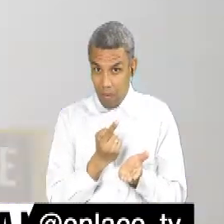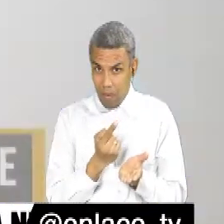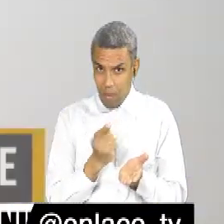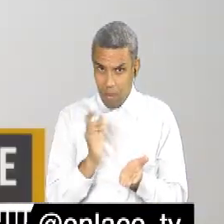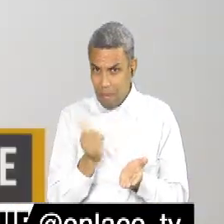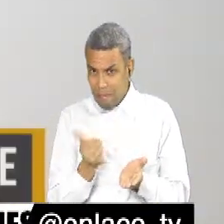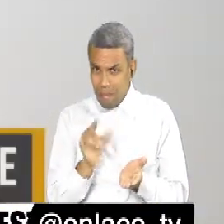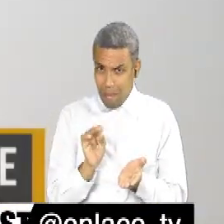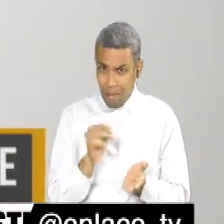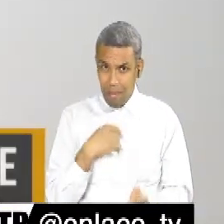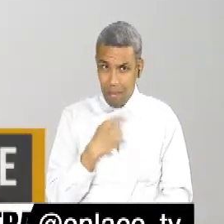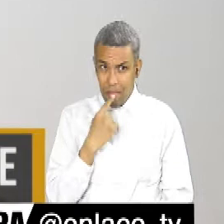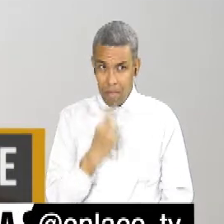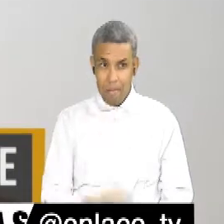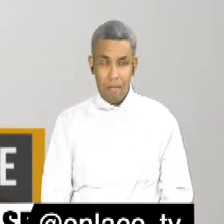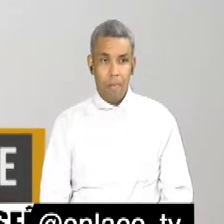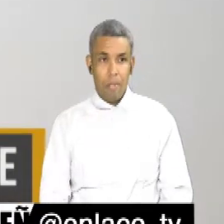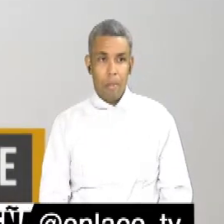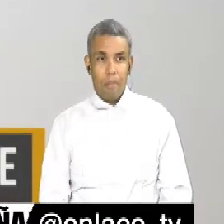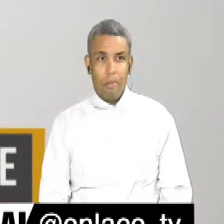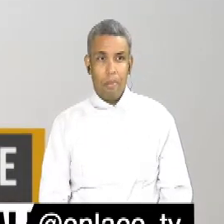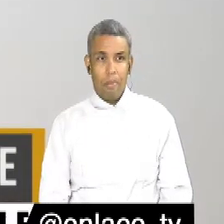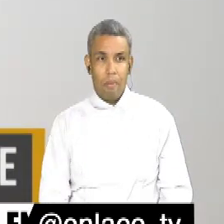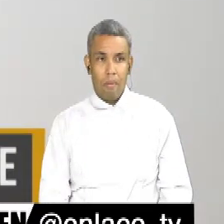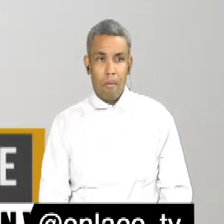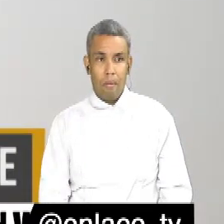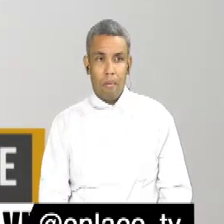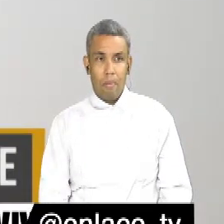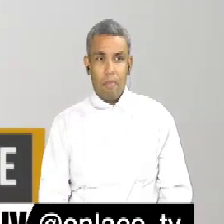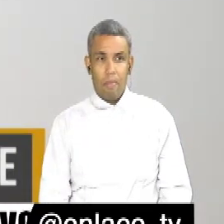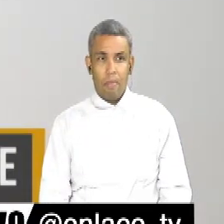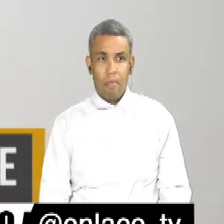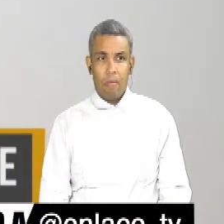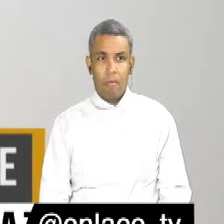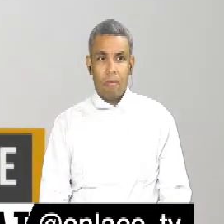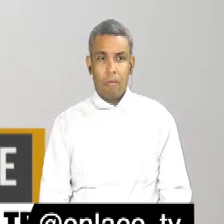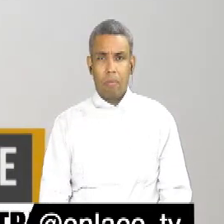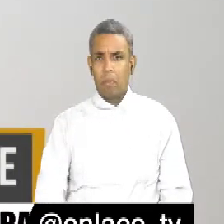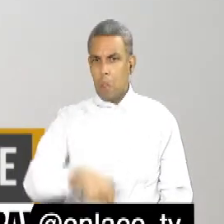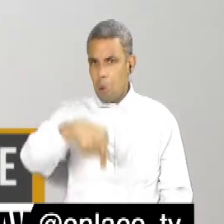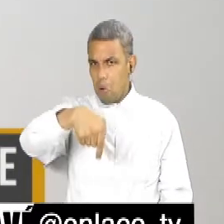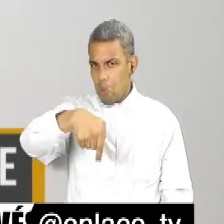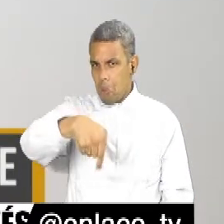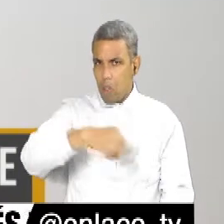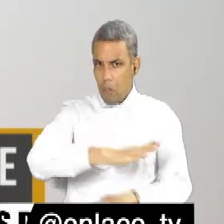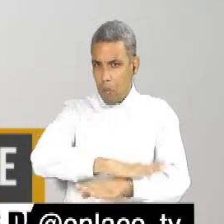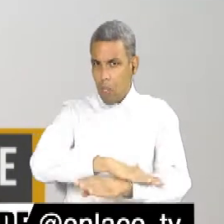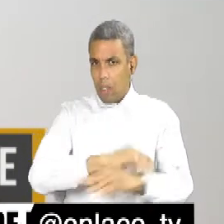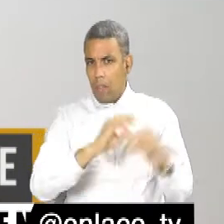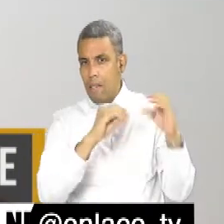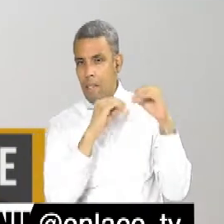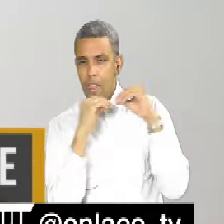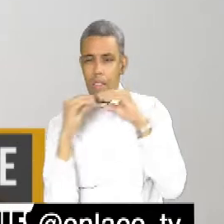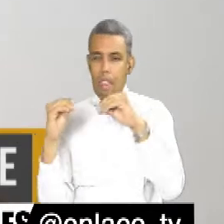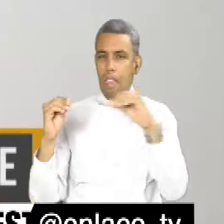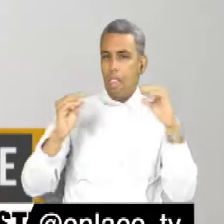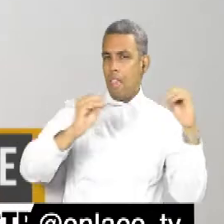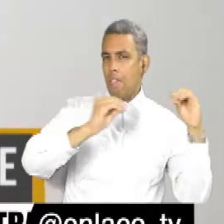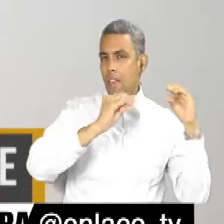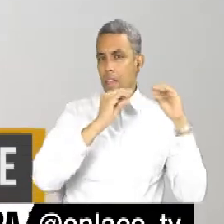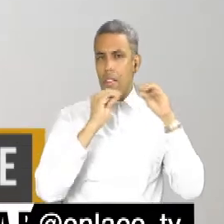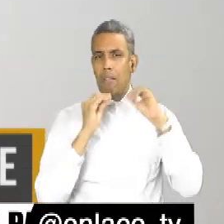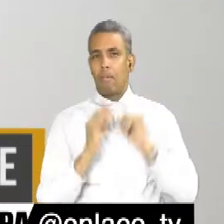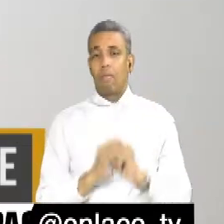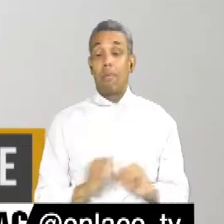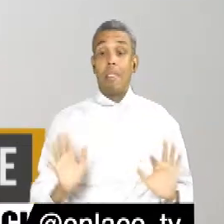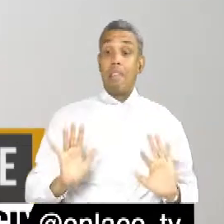Han habido una serie de rumores alrededor de la tarde. Una cadena de carácter nacional establece de